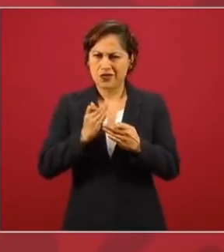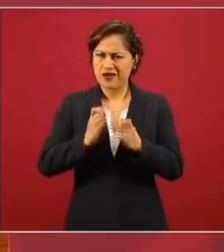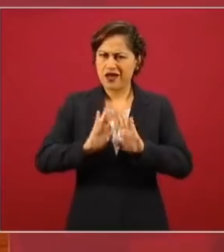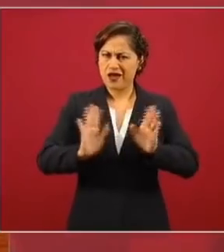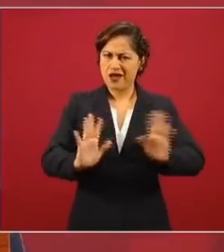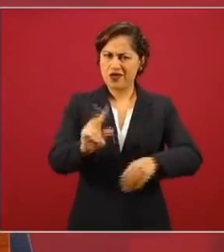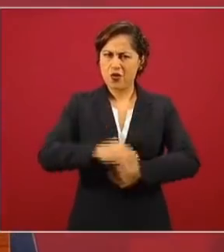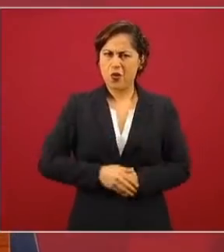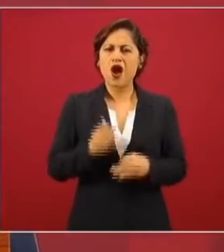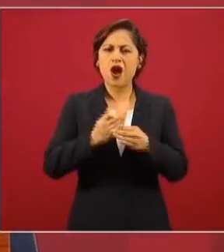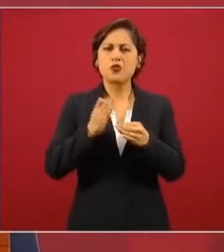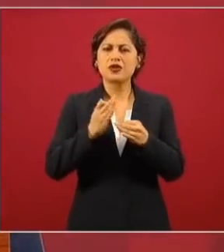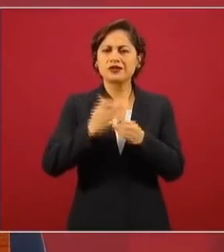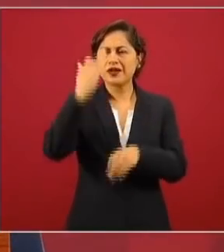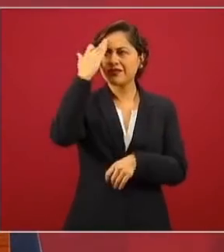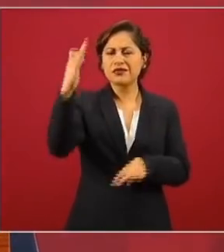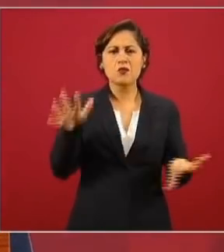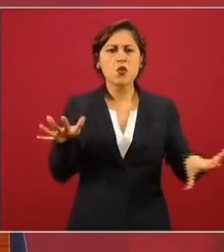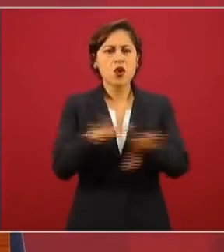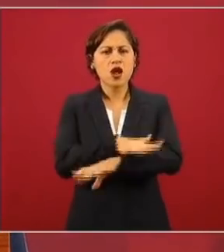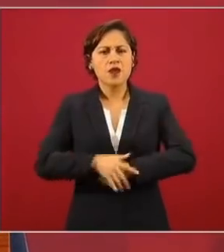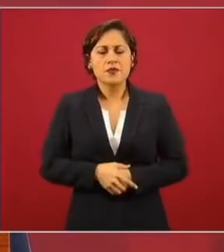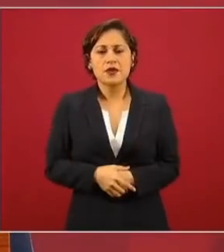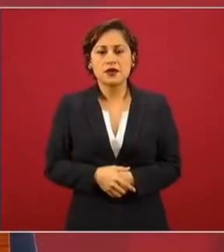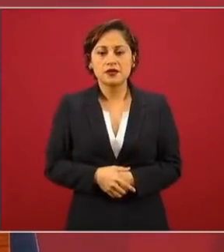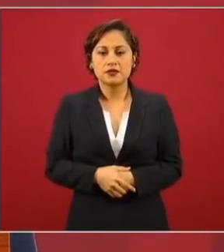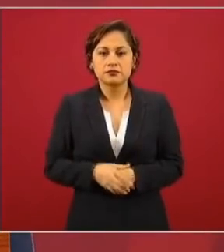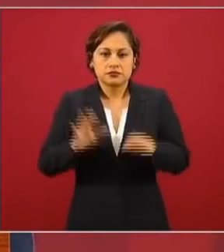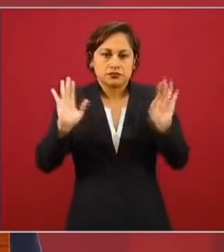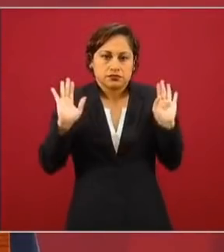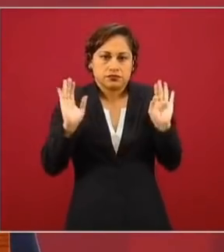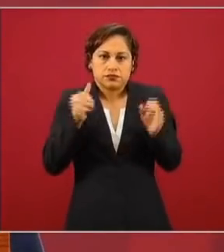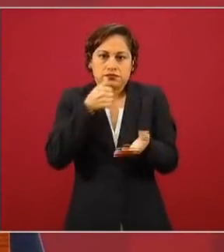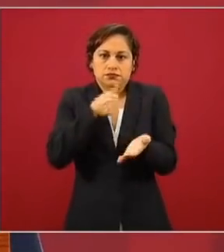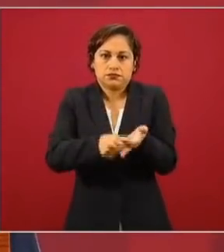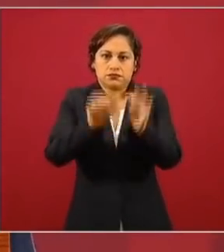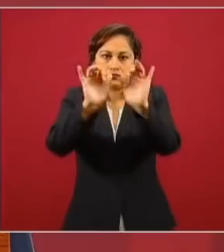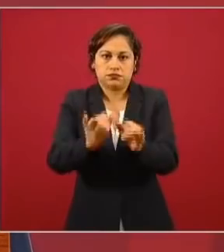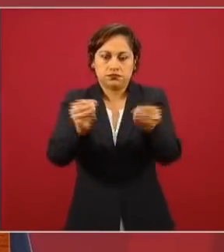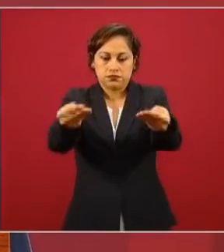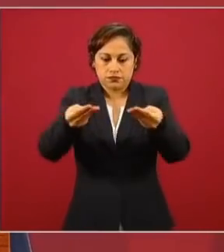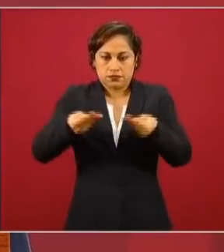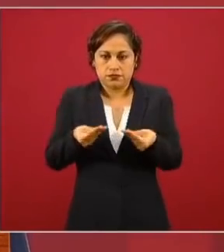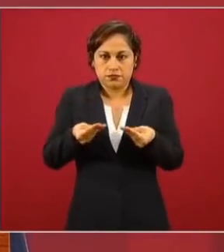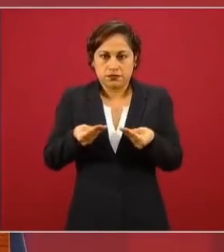Son otros tiempos. O sea, me llega el documento, lo veo,